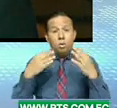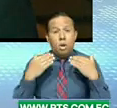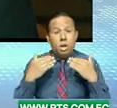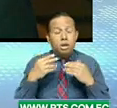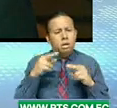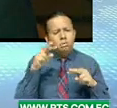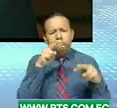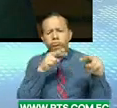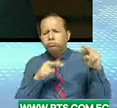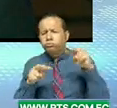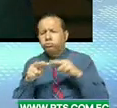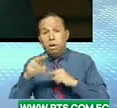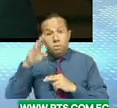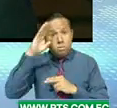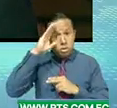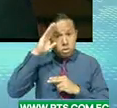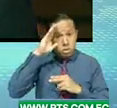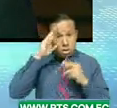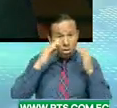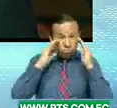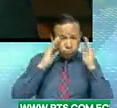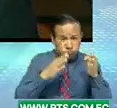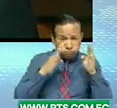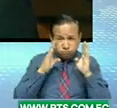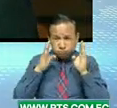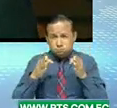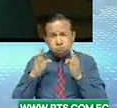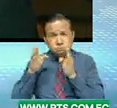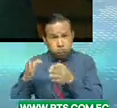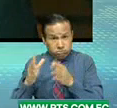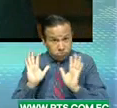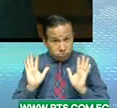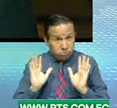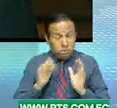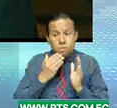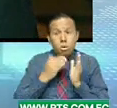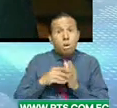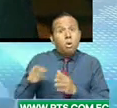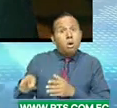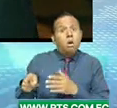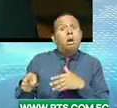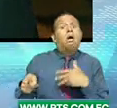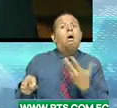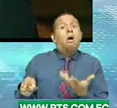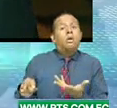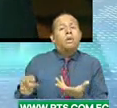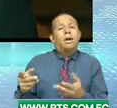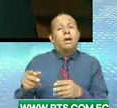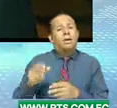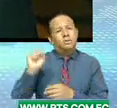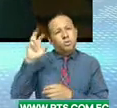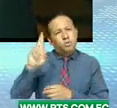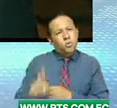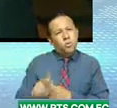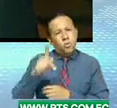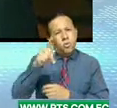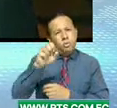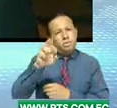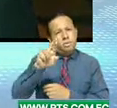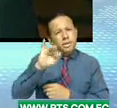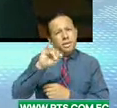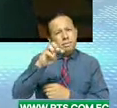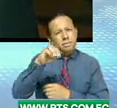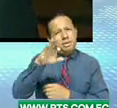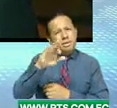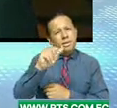realizando algunos operativos por parte de la Policía Nacional. Pero se ha quedado atascado en la vía perimetral. Charlie, ¿cierto? ¿Qué ocurre allí en esa parte de